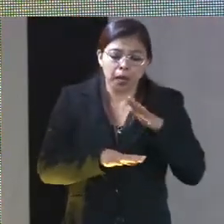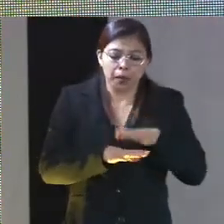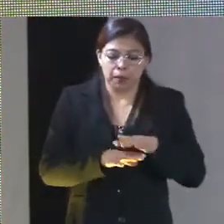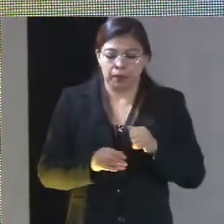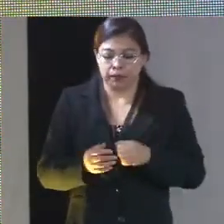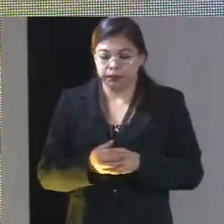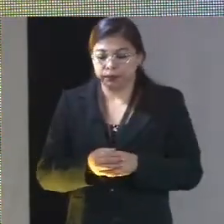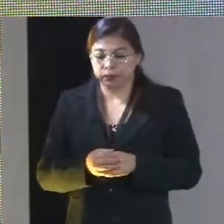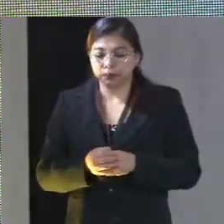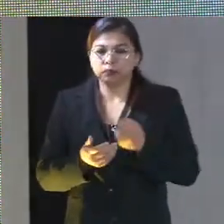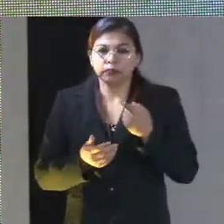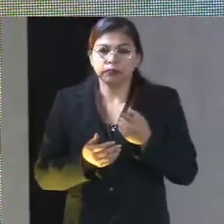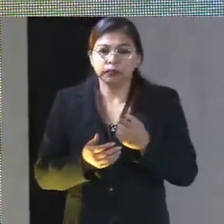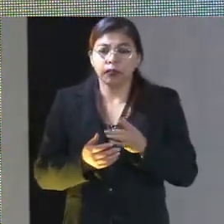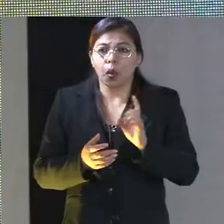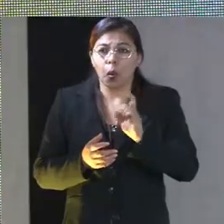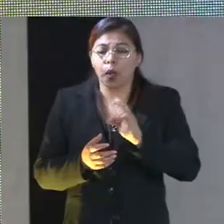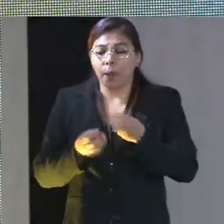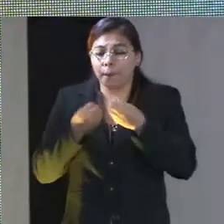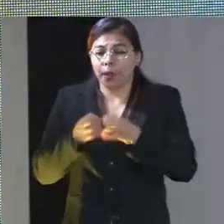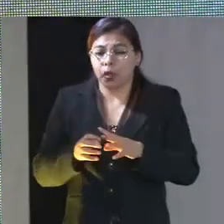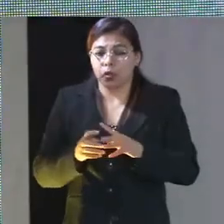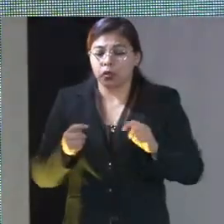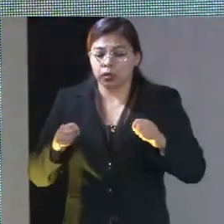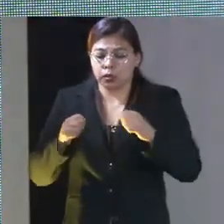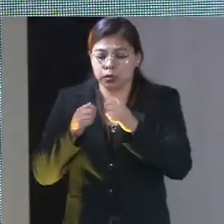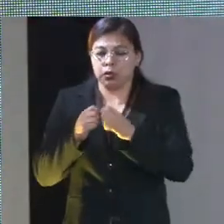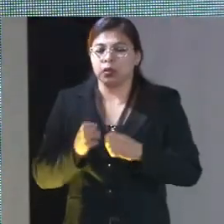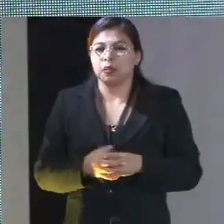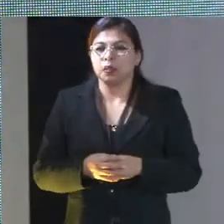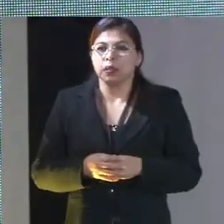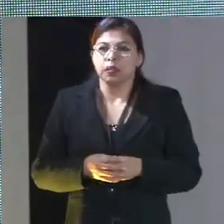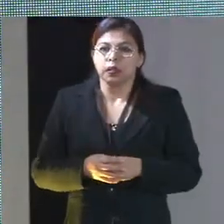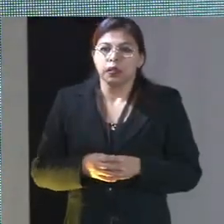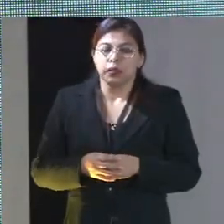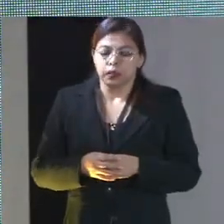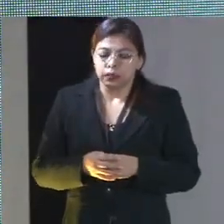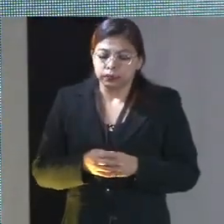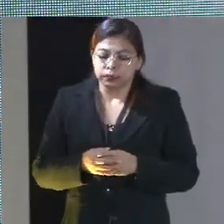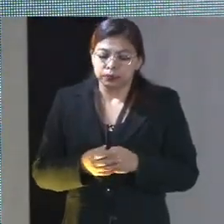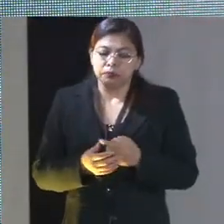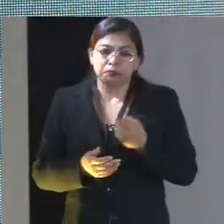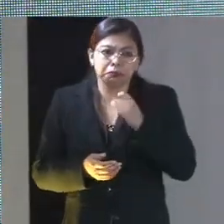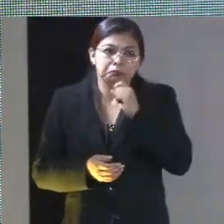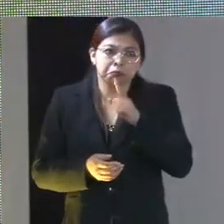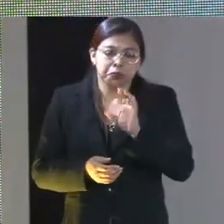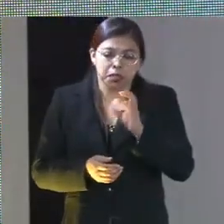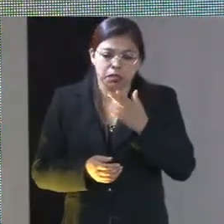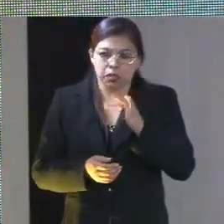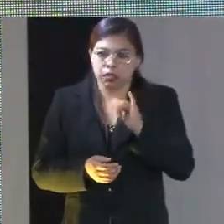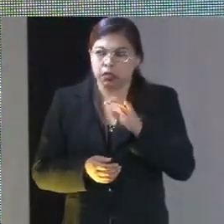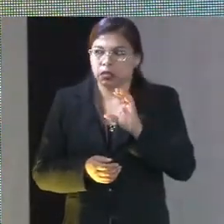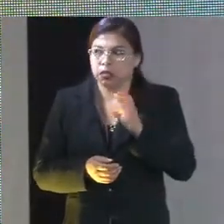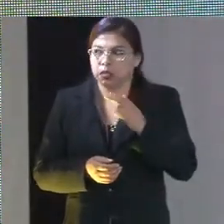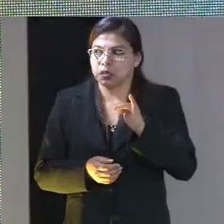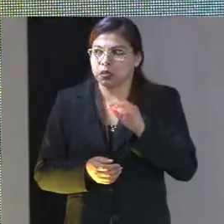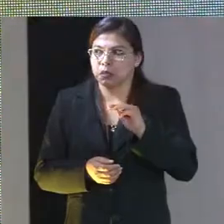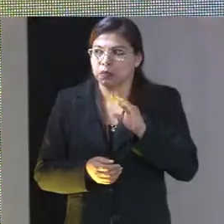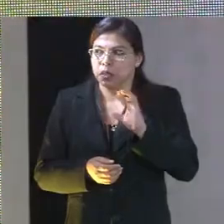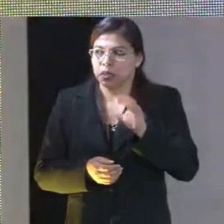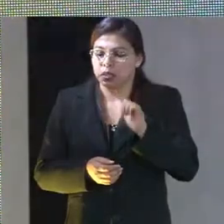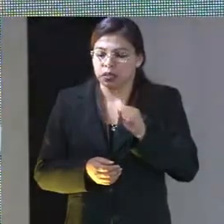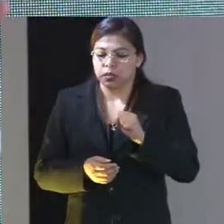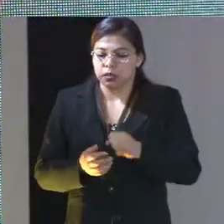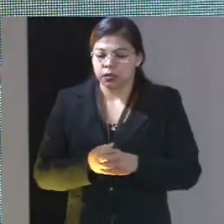que la caída de Tenochtitlán, no porque esta sea poco relevante. Y también, no solo los chichimecas, sino también los